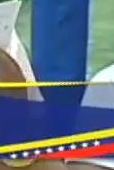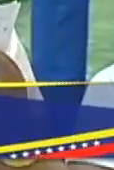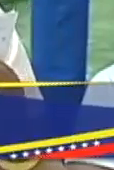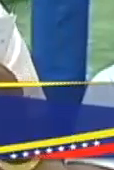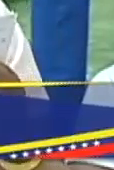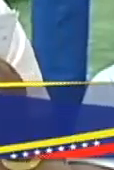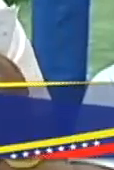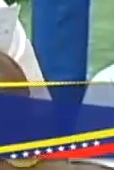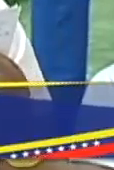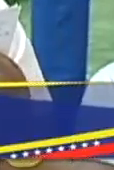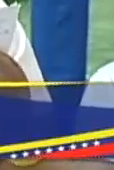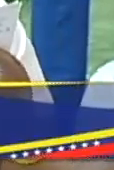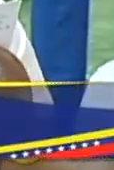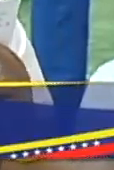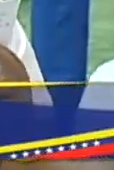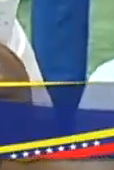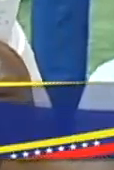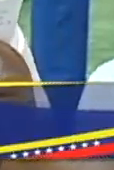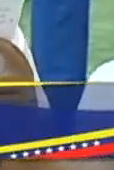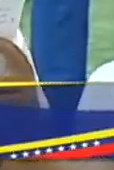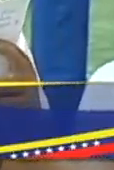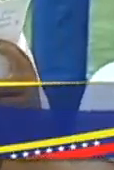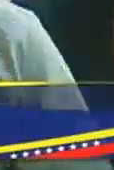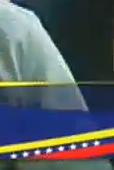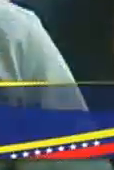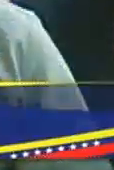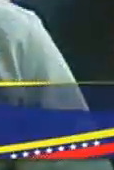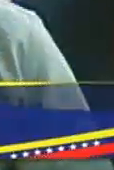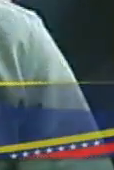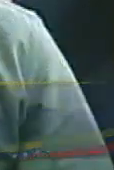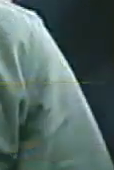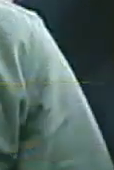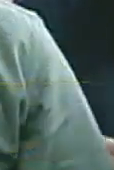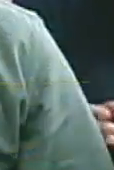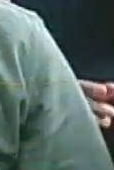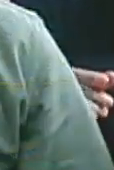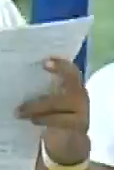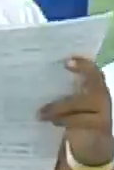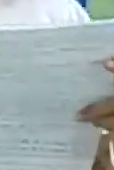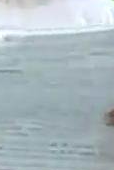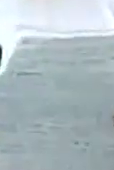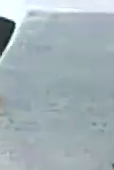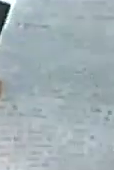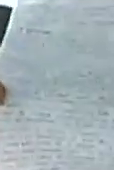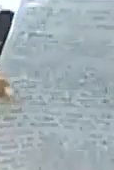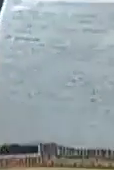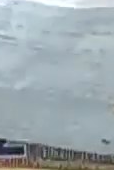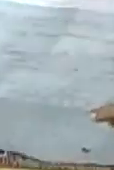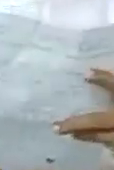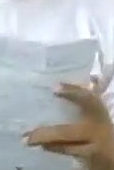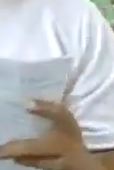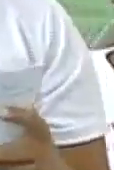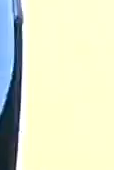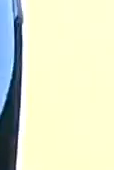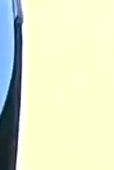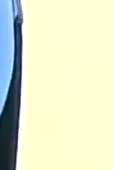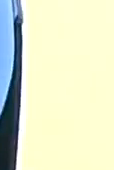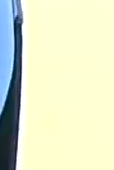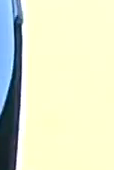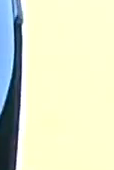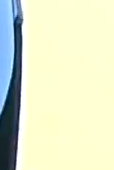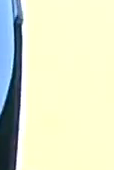por todo el esfuerzo que han realizado para contribuir al buen vivir de todas y todos quienes habitamos en este urbanismo, para hacer más con menos